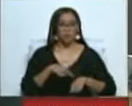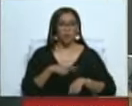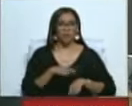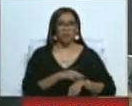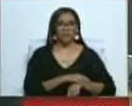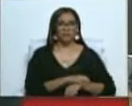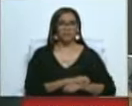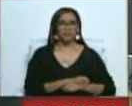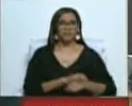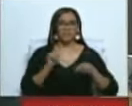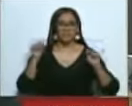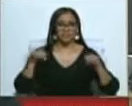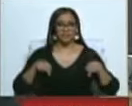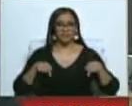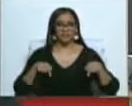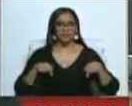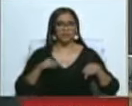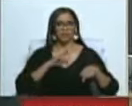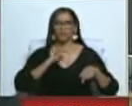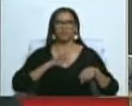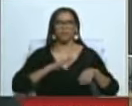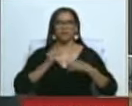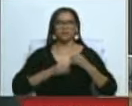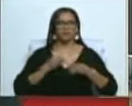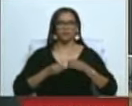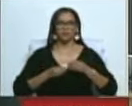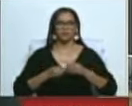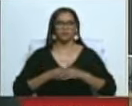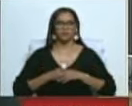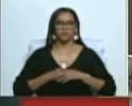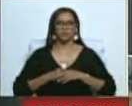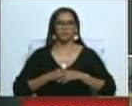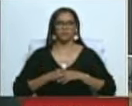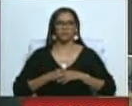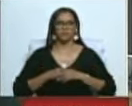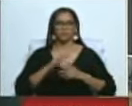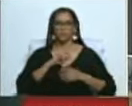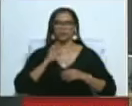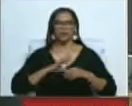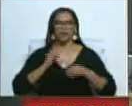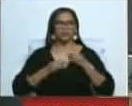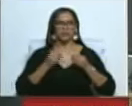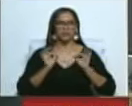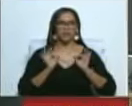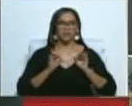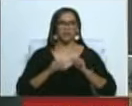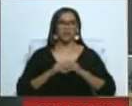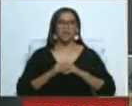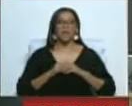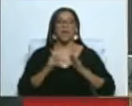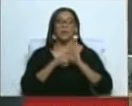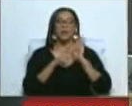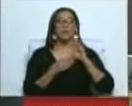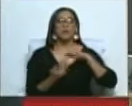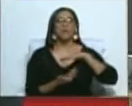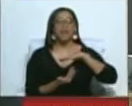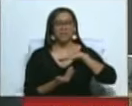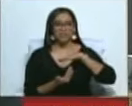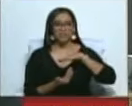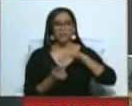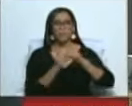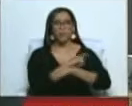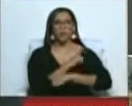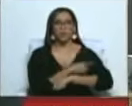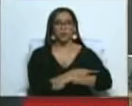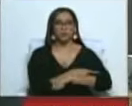de estar aquí, no estamos haciendo nada. No logra el objetivo. No estamos haciendo nada. El programa es como una base